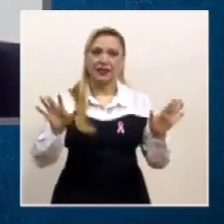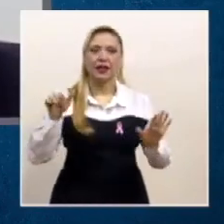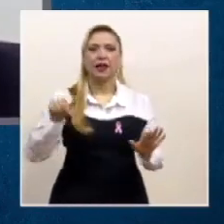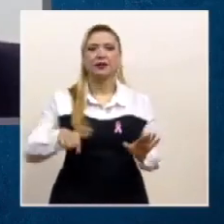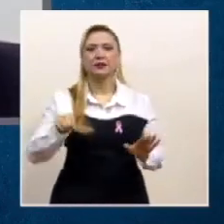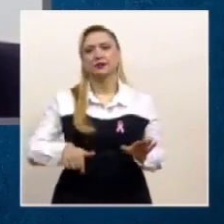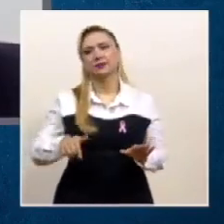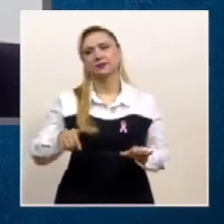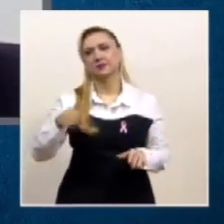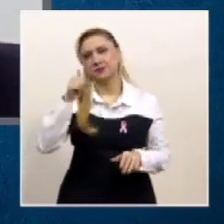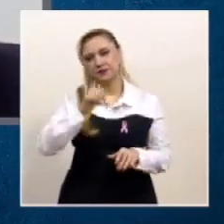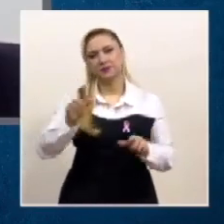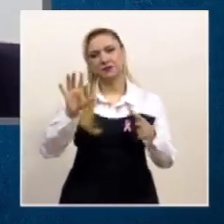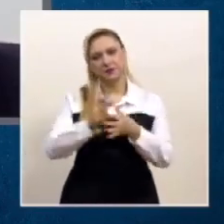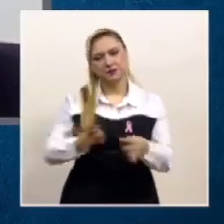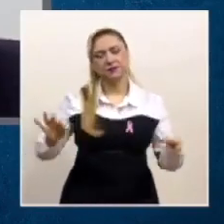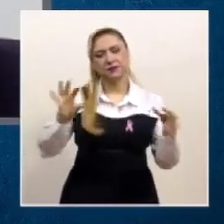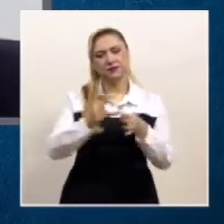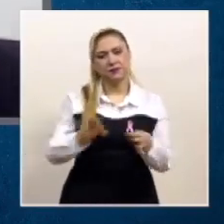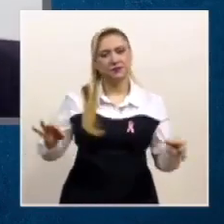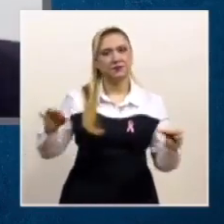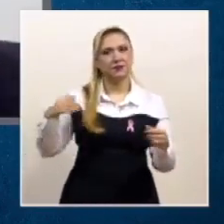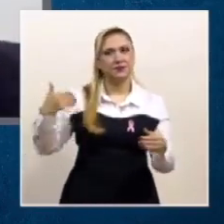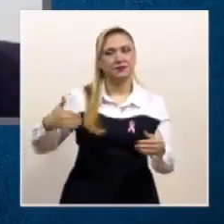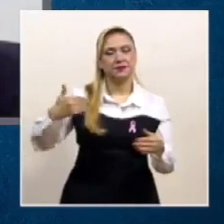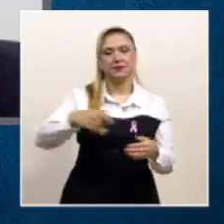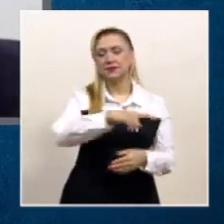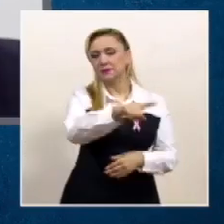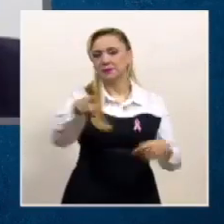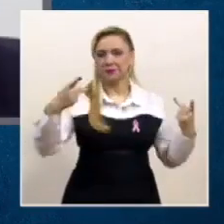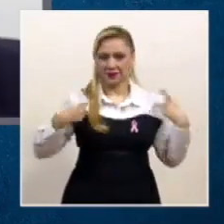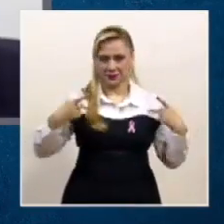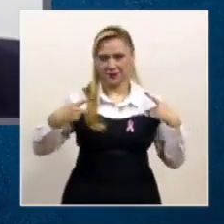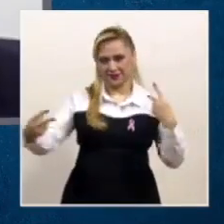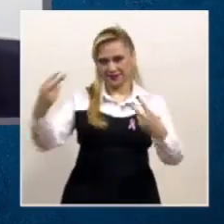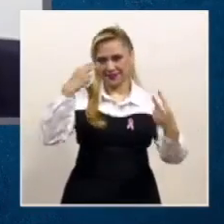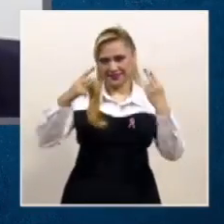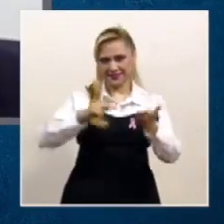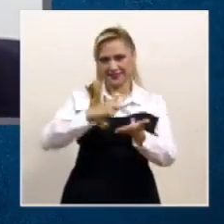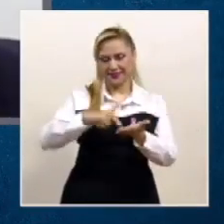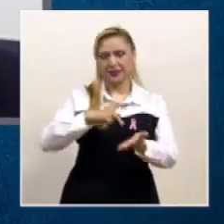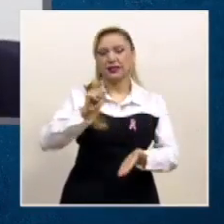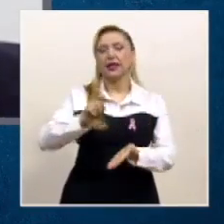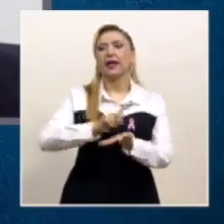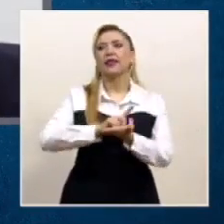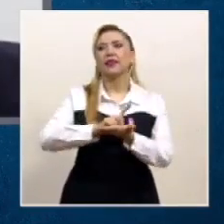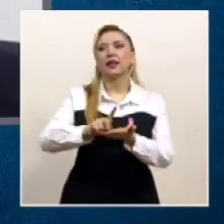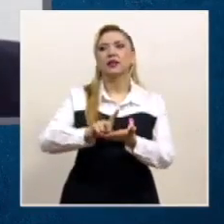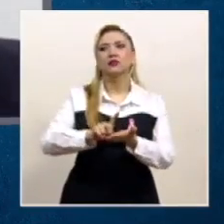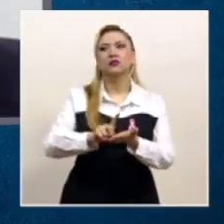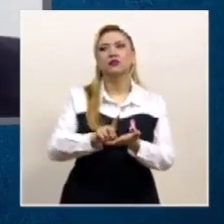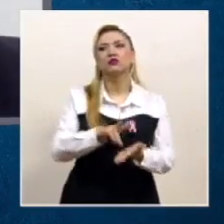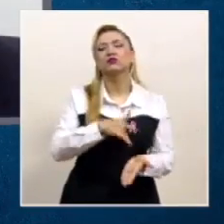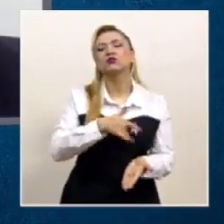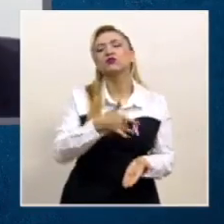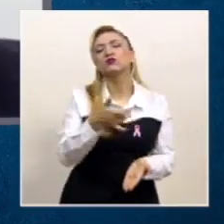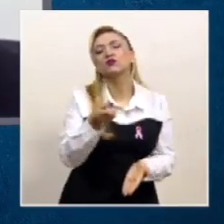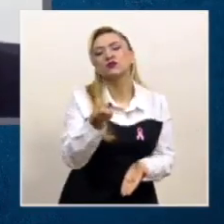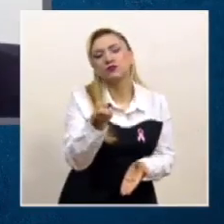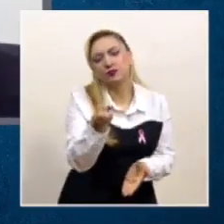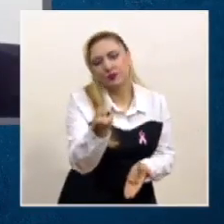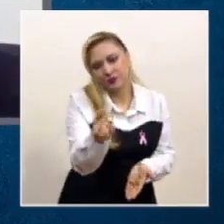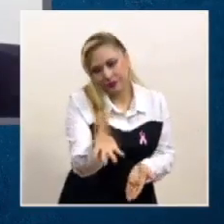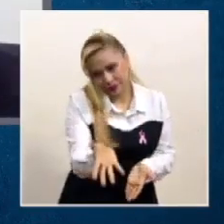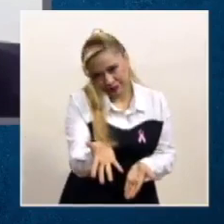programas sale este tema y recordarle a la audiencia que efectivamente los derechos no son concesiones graciosas que hace el poder,